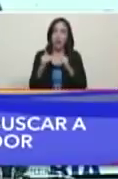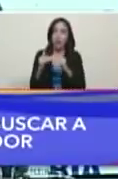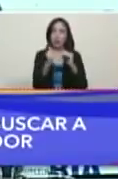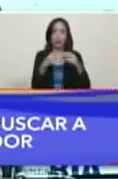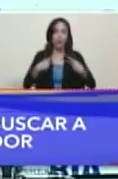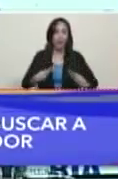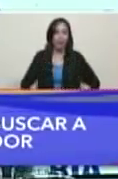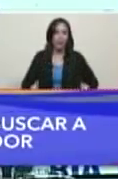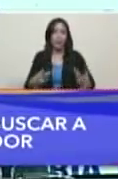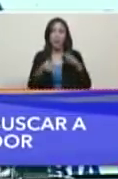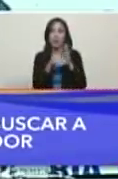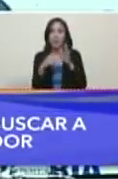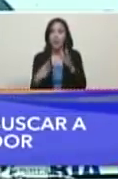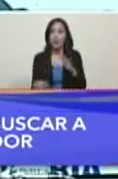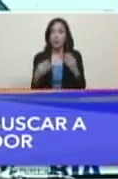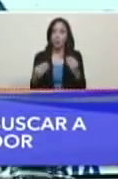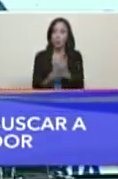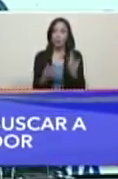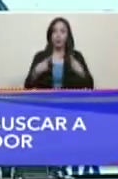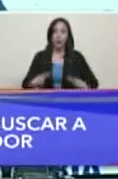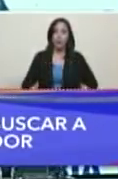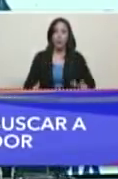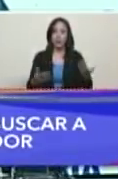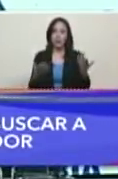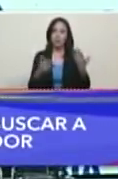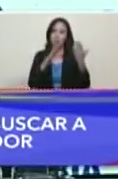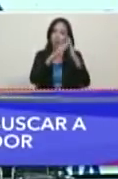vida en sociedad, a la vida en comunidad,